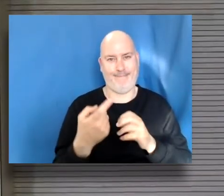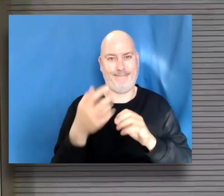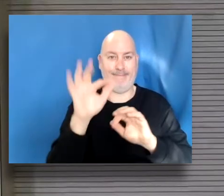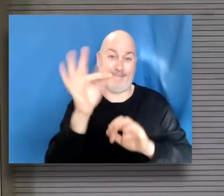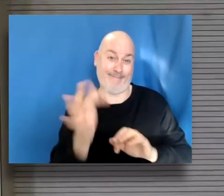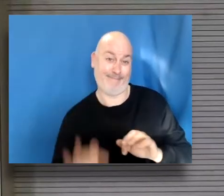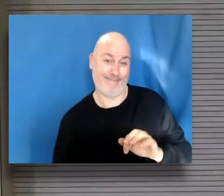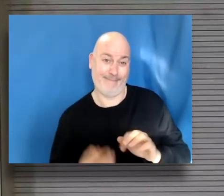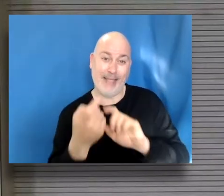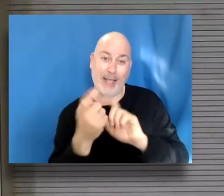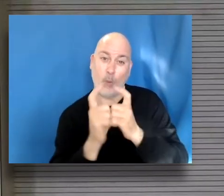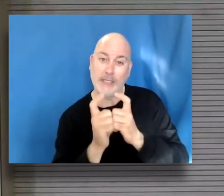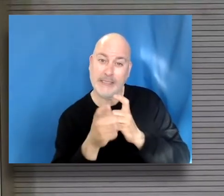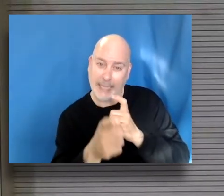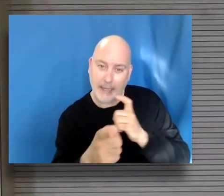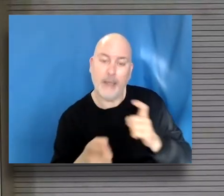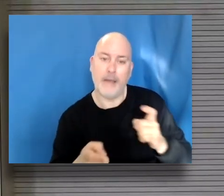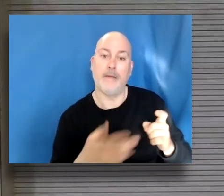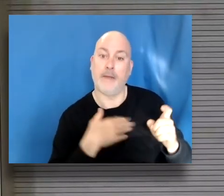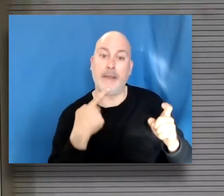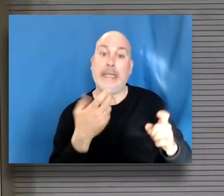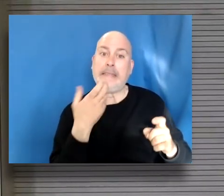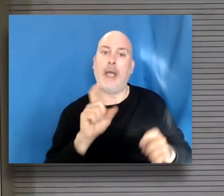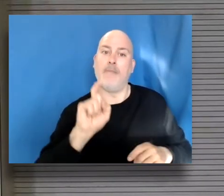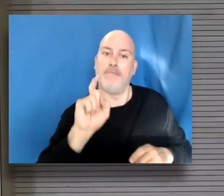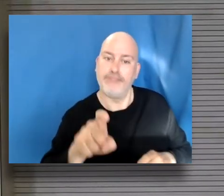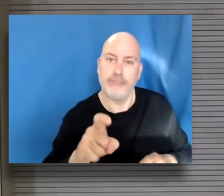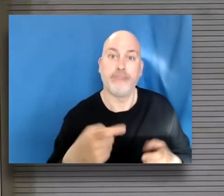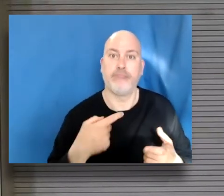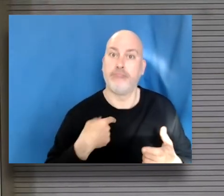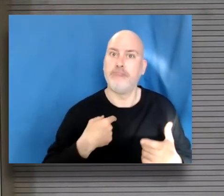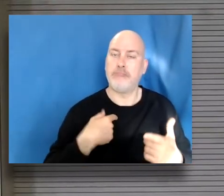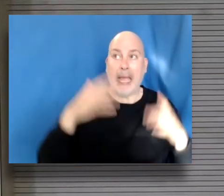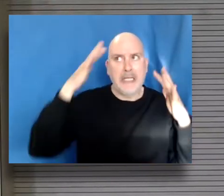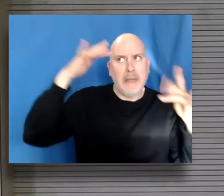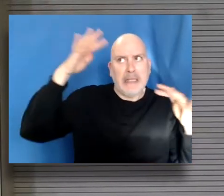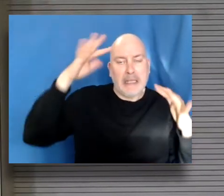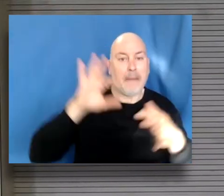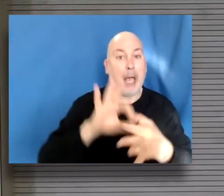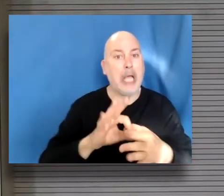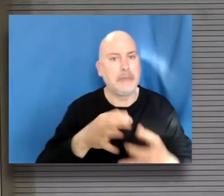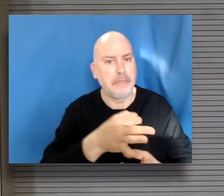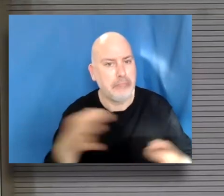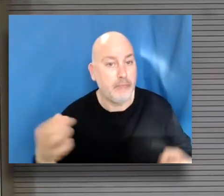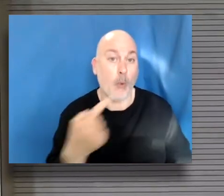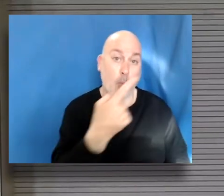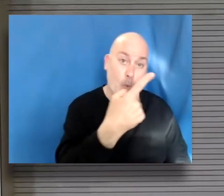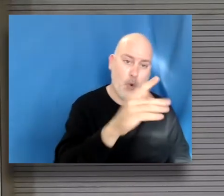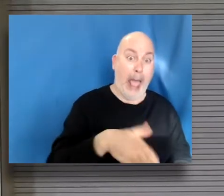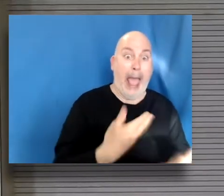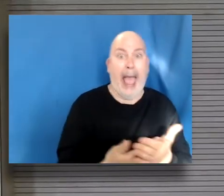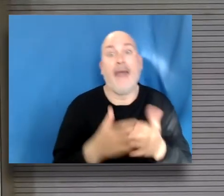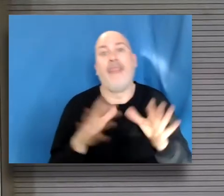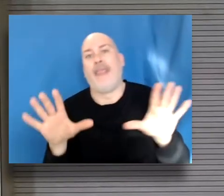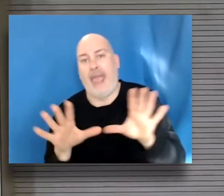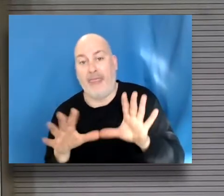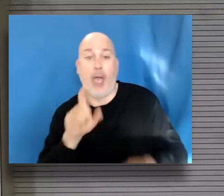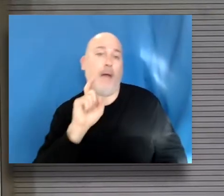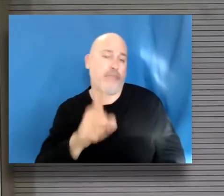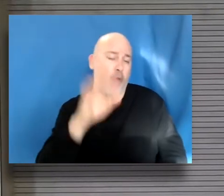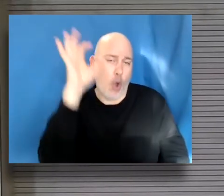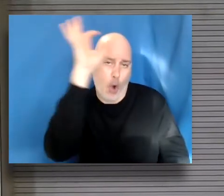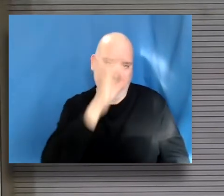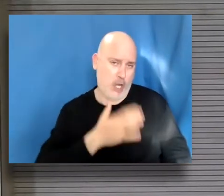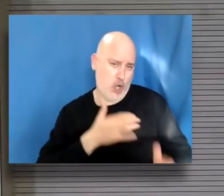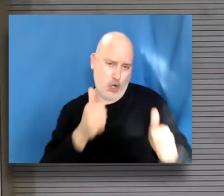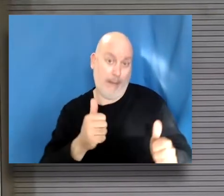tenéis que marcar pues, si el webinar ha cumplido vuestras expectativas marcando del 1 al 10 vuestra opinión.